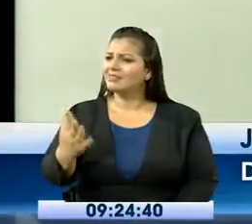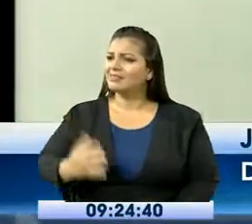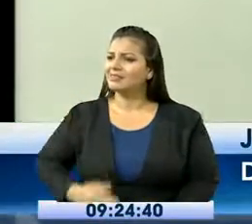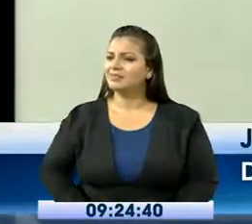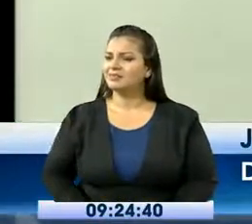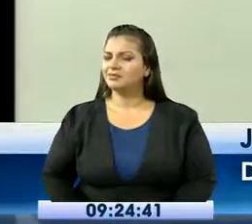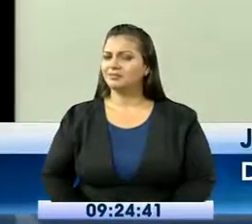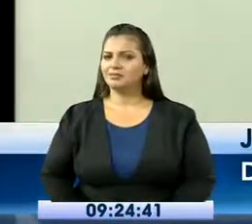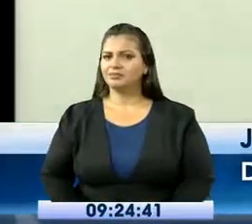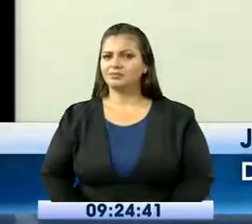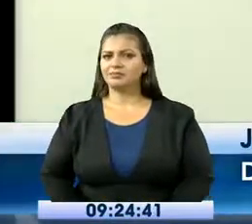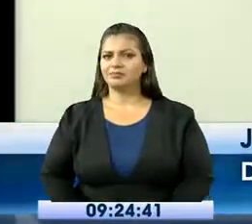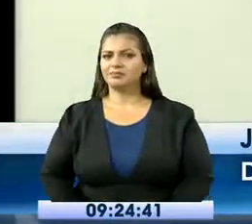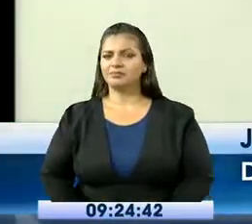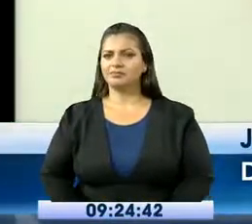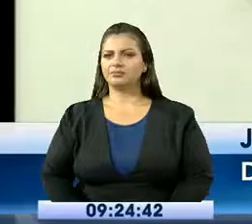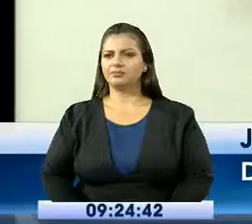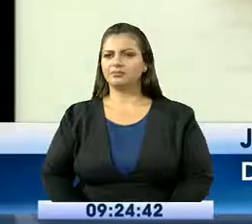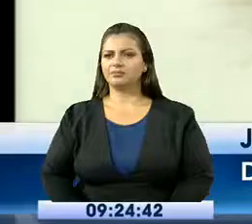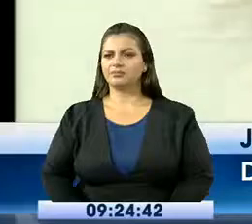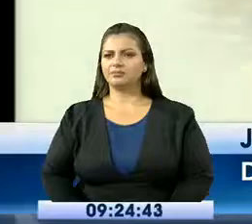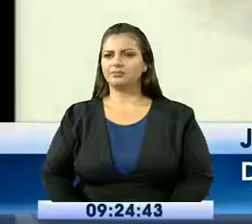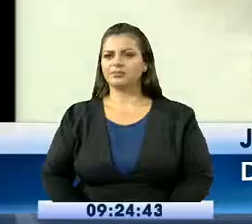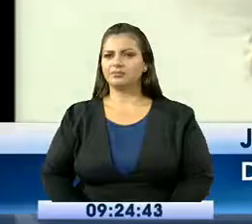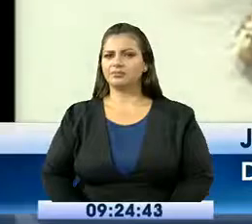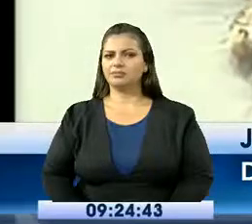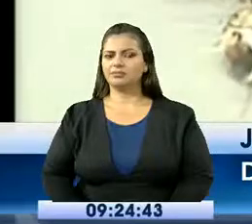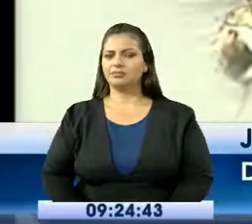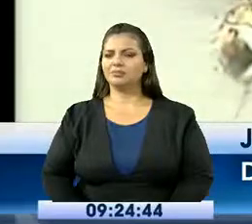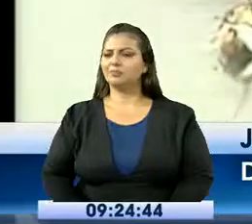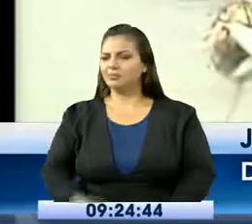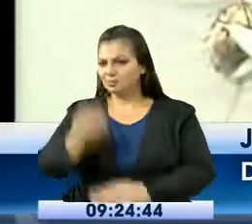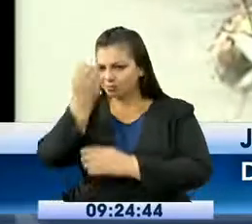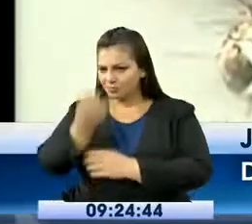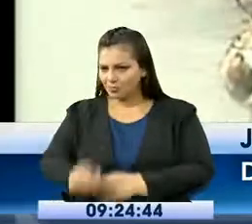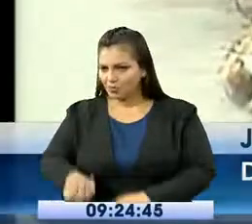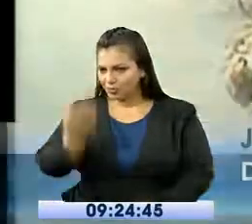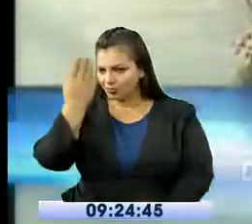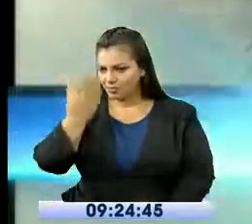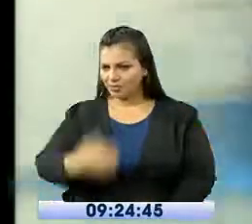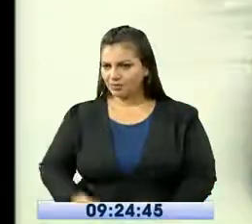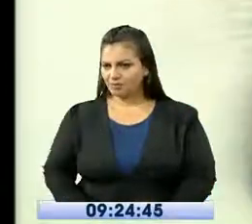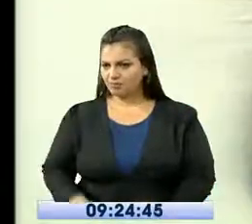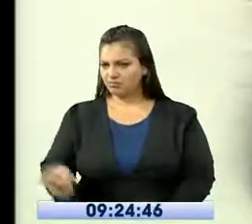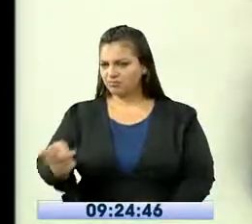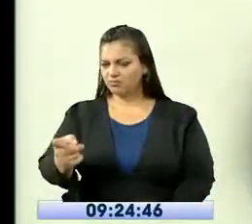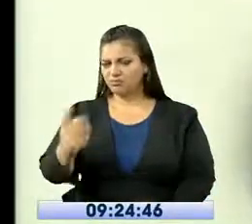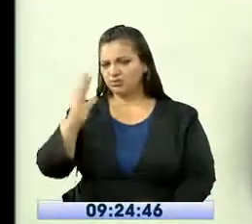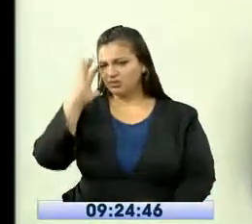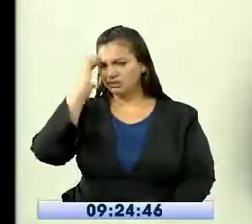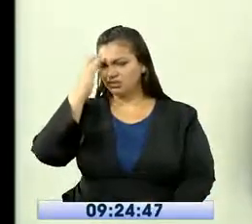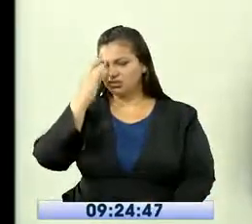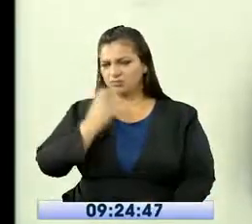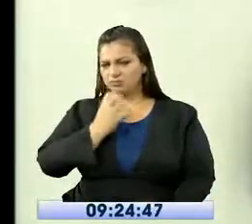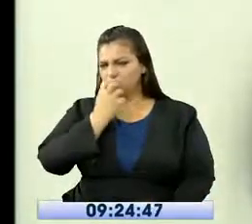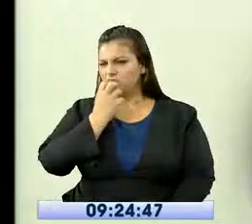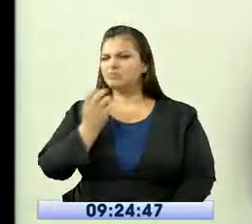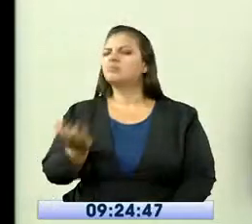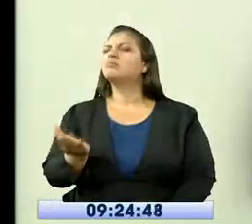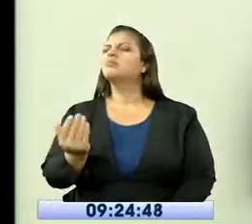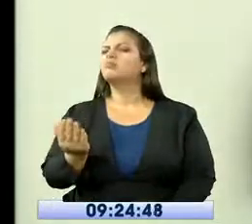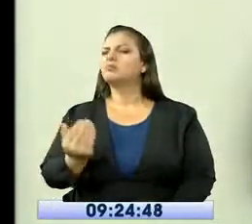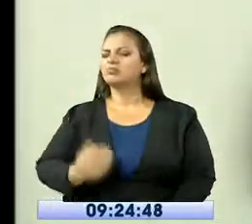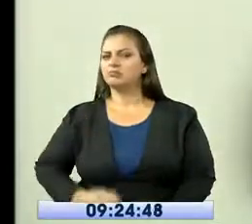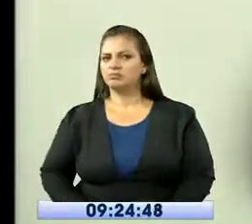están lanzando sus desechos a la zanja. Mi estimada, buenos días. Buenos días. Usted nos decía que se sienten un poco incómodas con esta situación. La